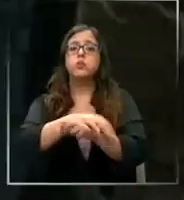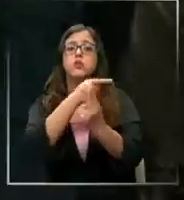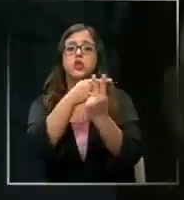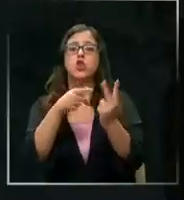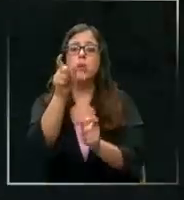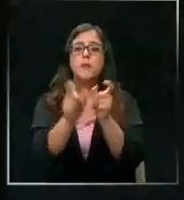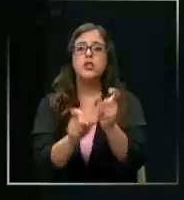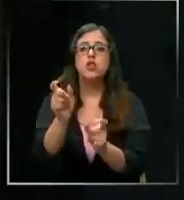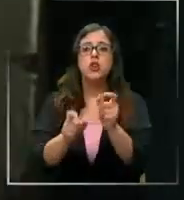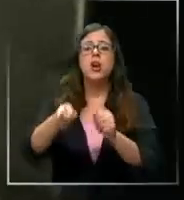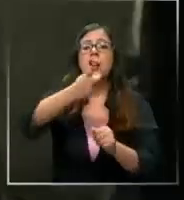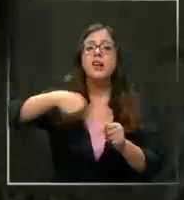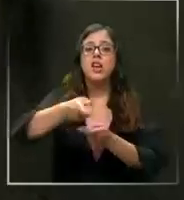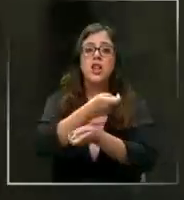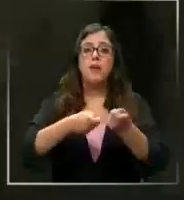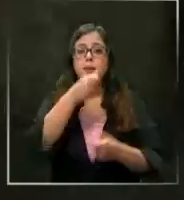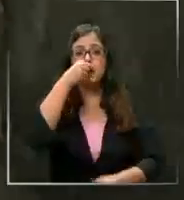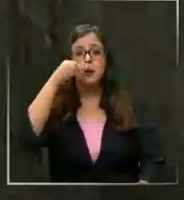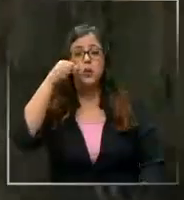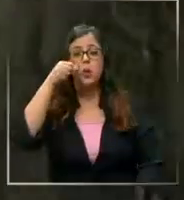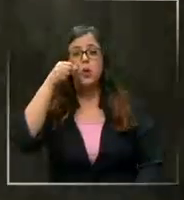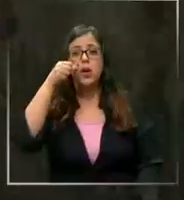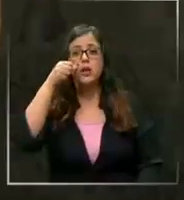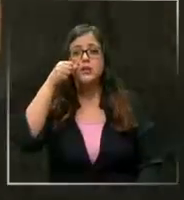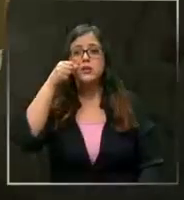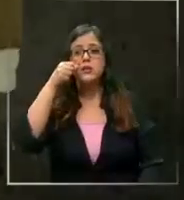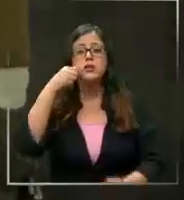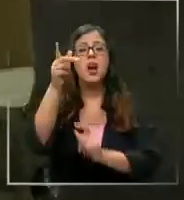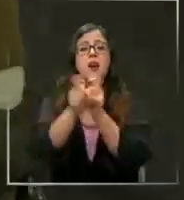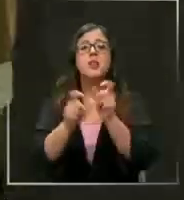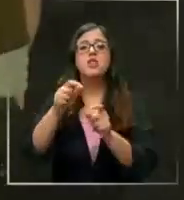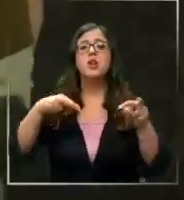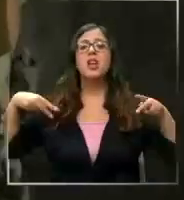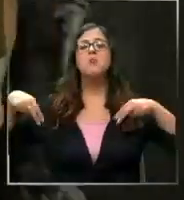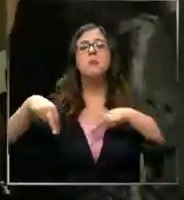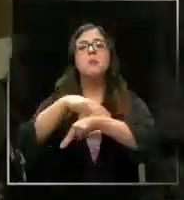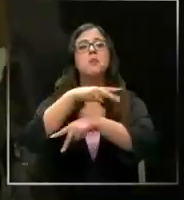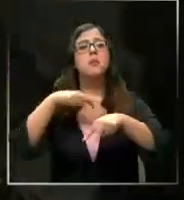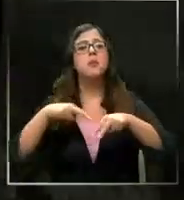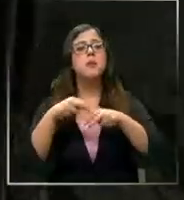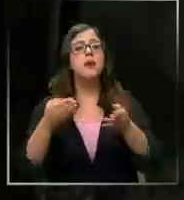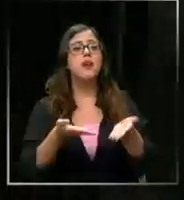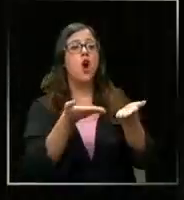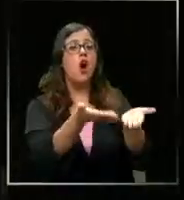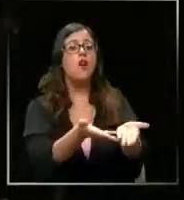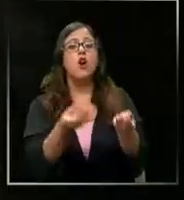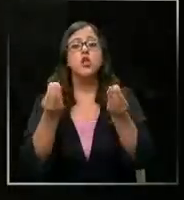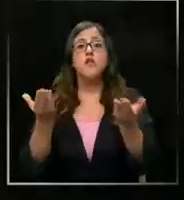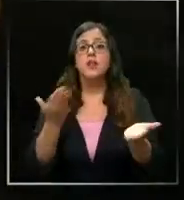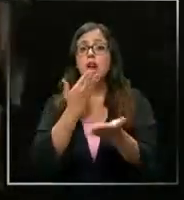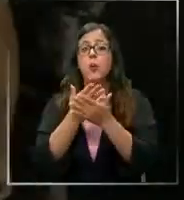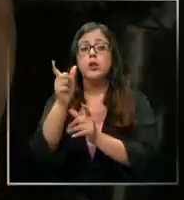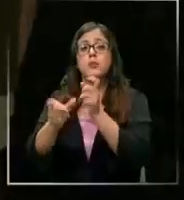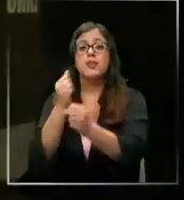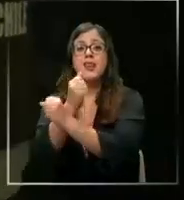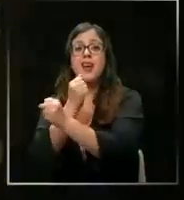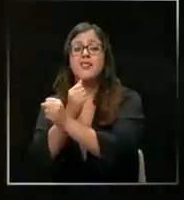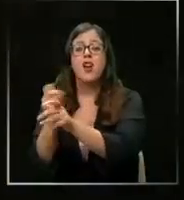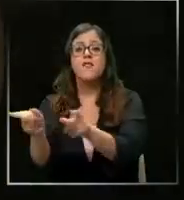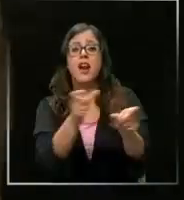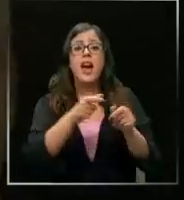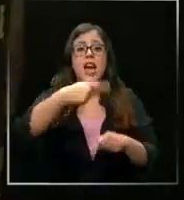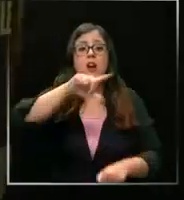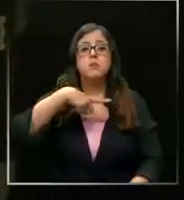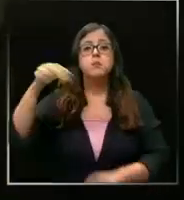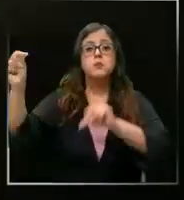cuales estaban vendiendo droga a ciertos transeúntes que pasaban por el sector. Obviamente, cuando Carabineros los fiscaliza, ellos